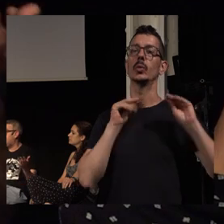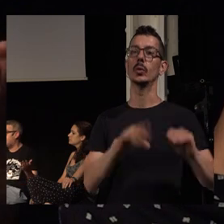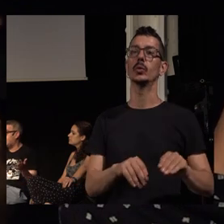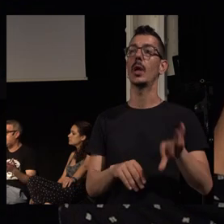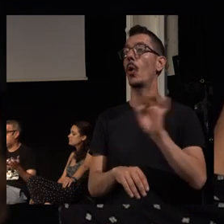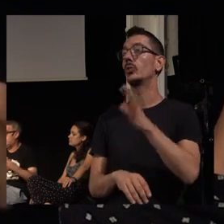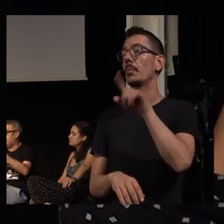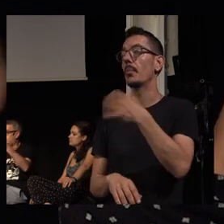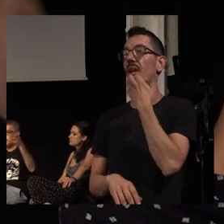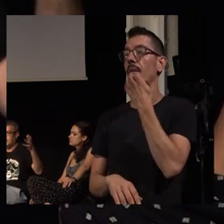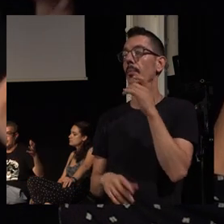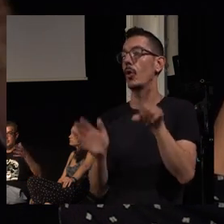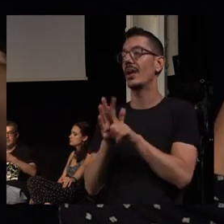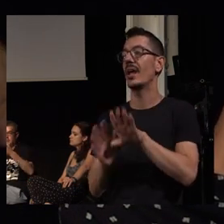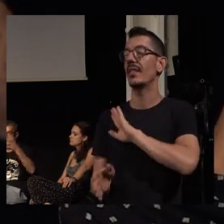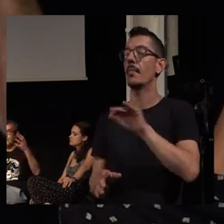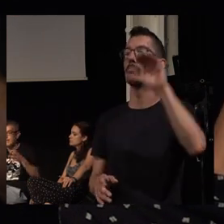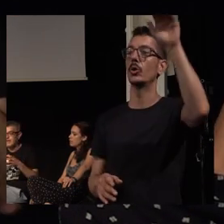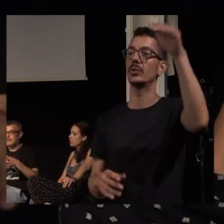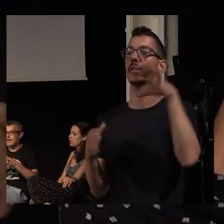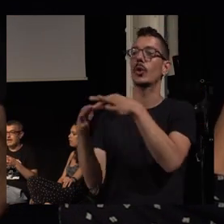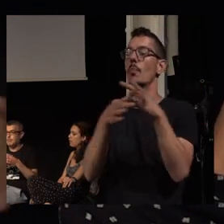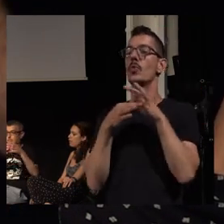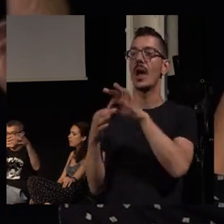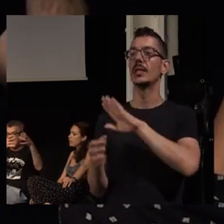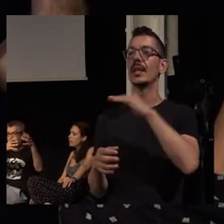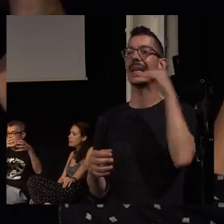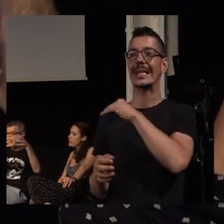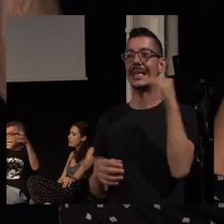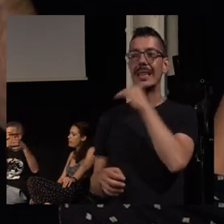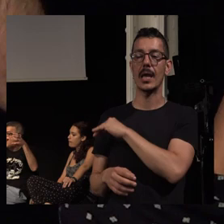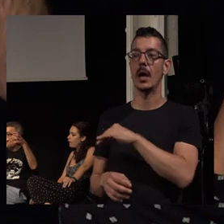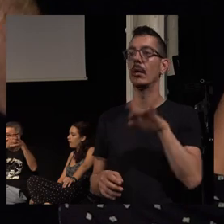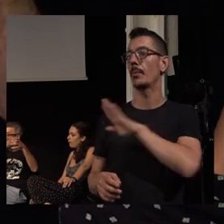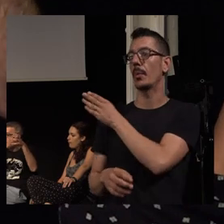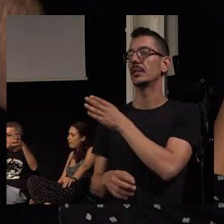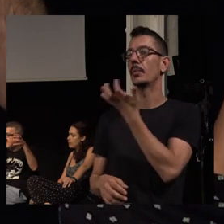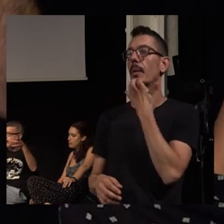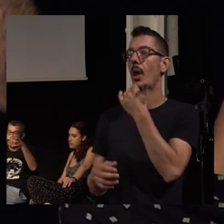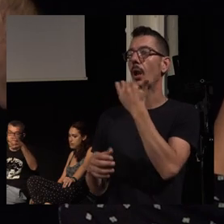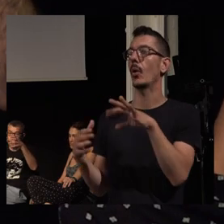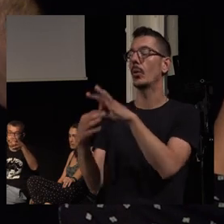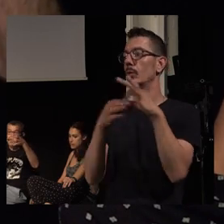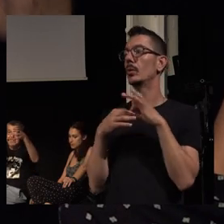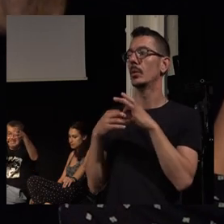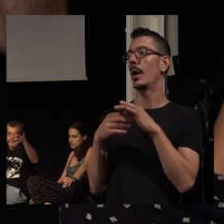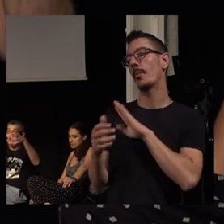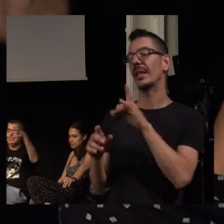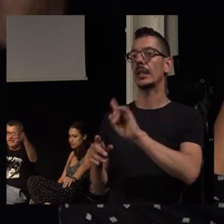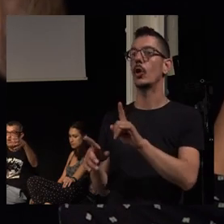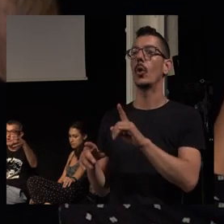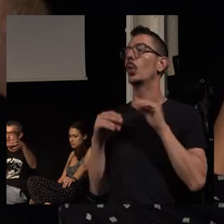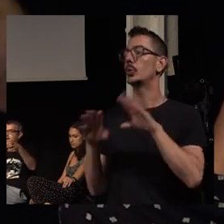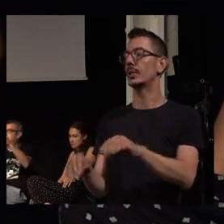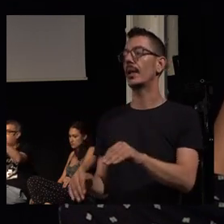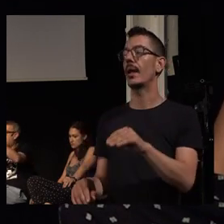montes comunales en Galicia, ¿no? Y que también está en toda España, esto de apropiarse de algo comunal, apropiarse no, de